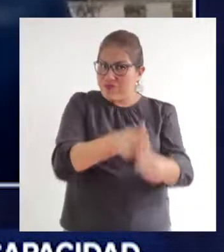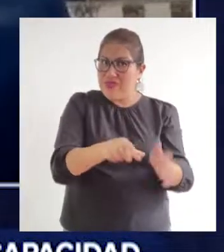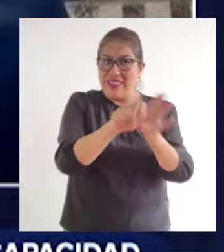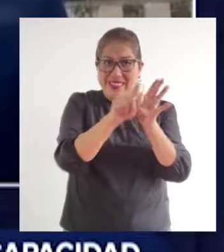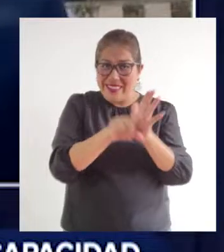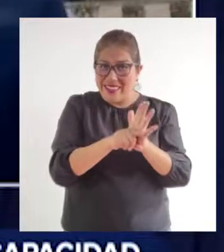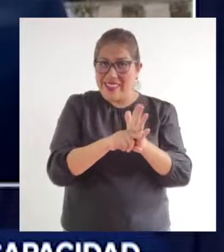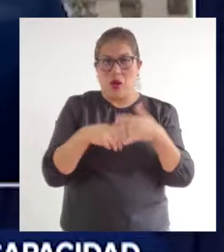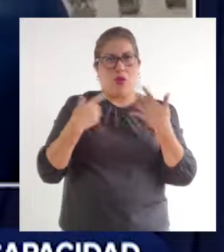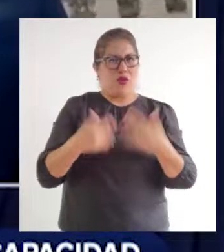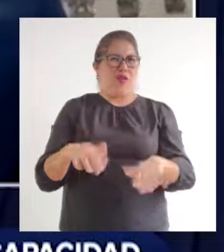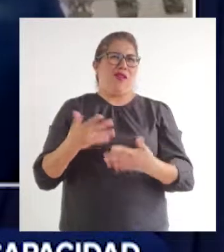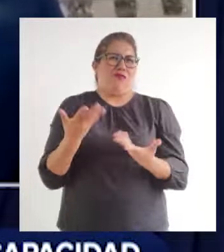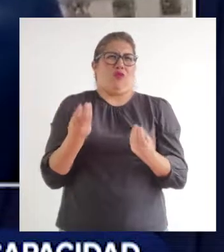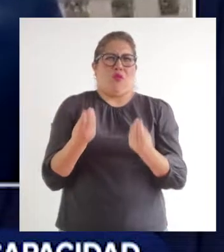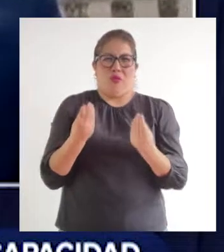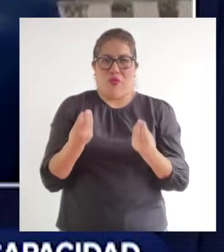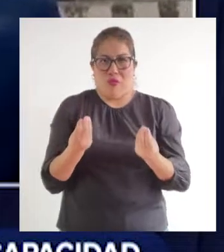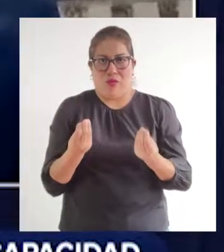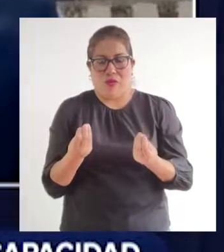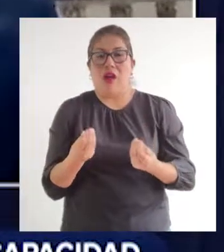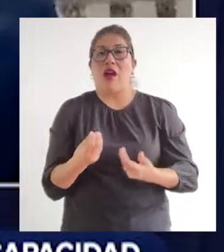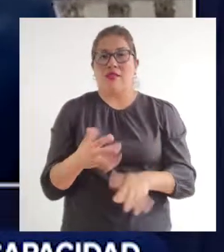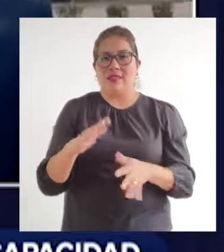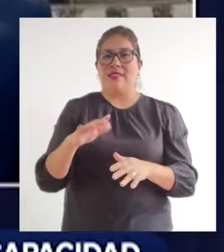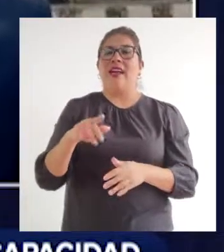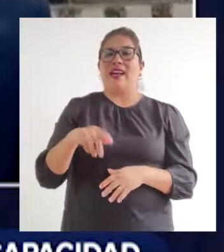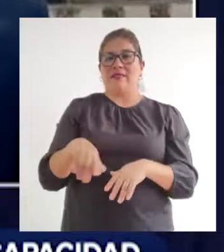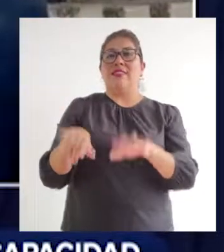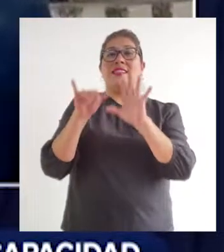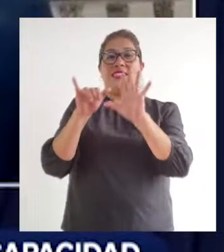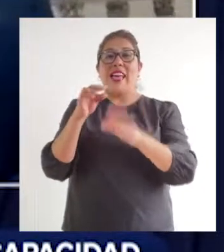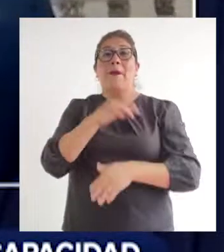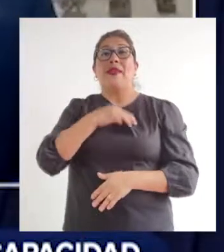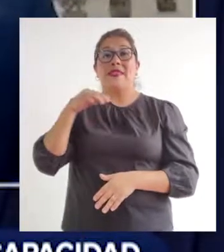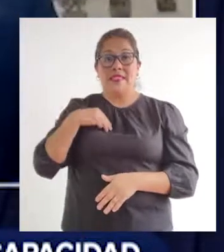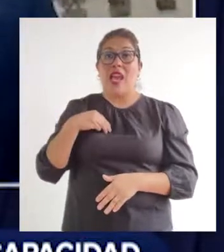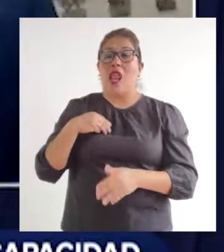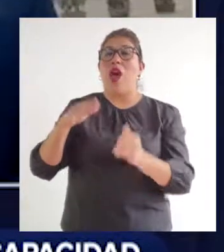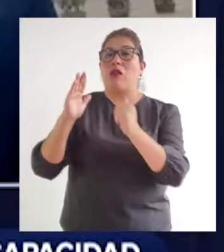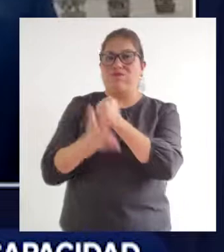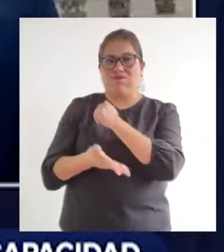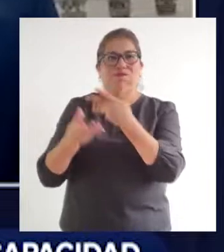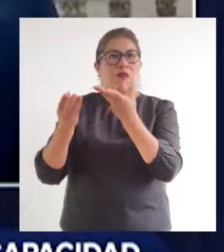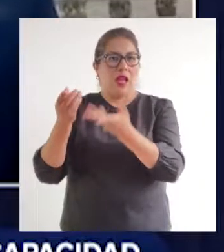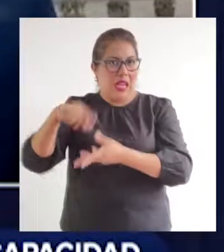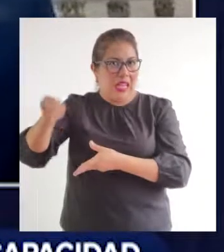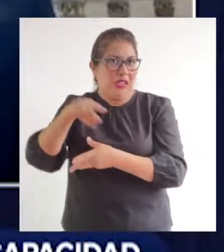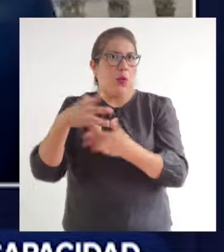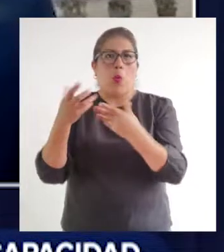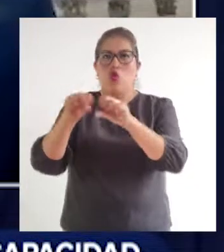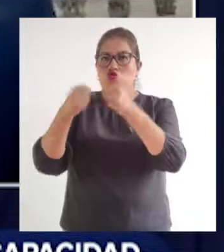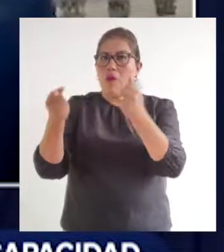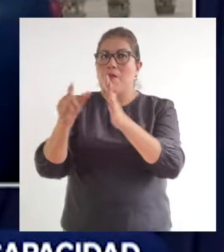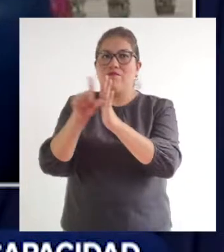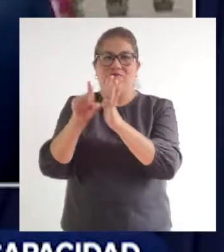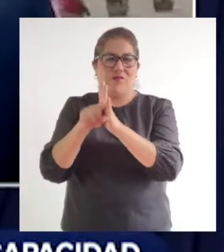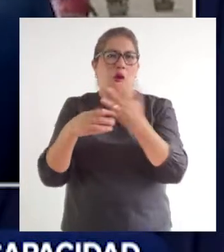realmente. Así es. Por eso es que ya han sido sancionados 6 de los ministerios, como 7 gobiernos regionales y aproximadamente